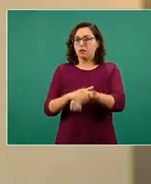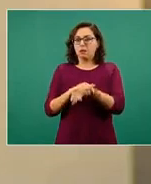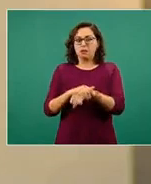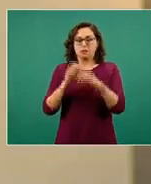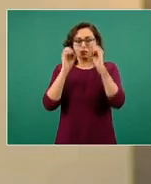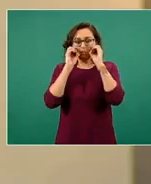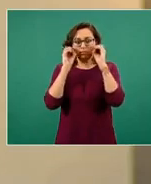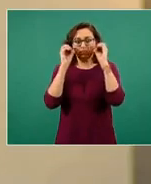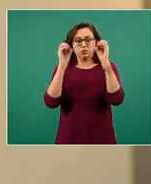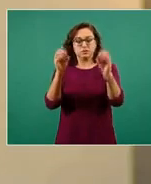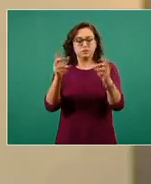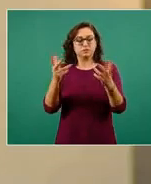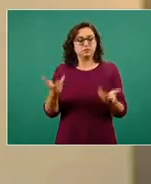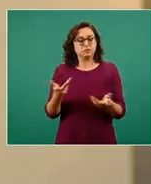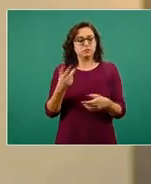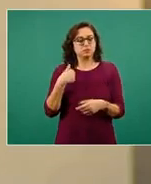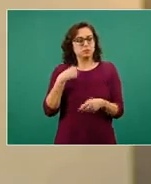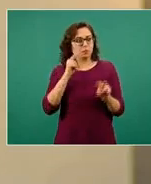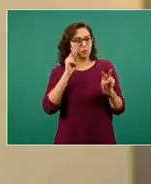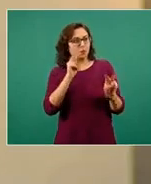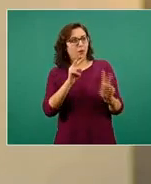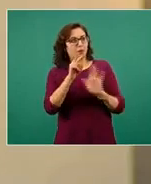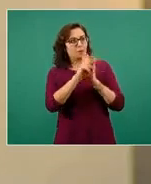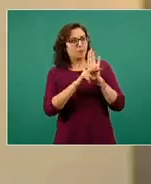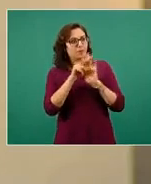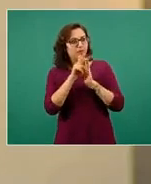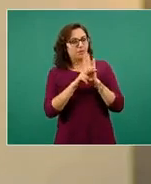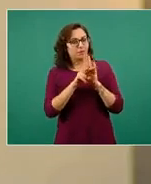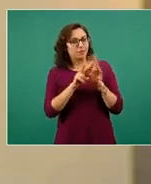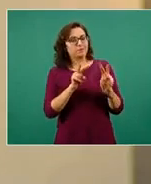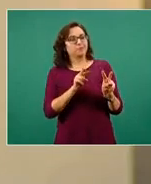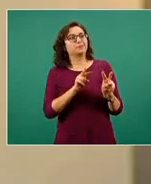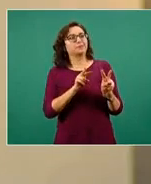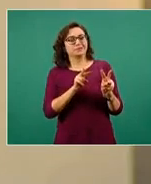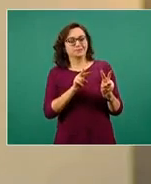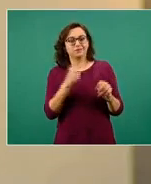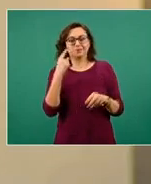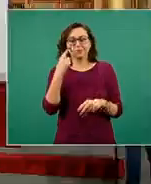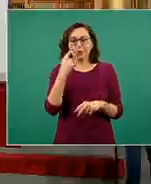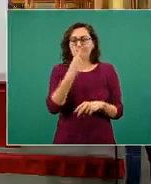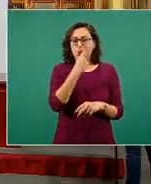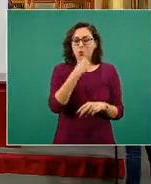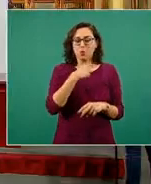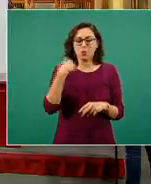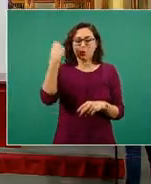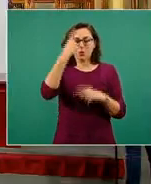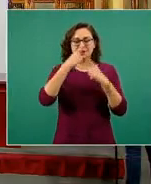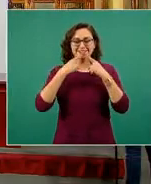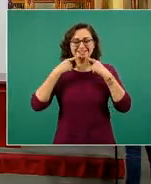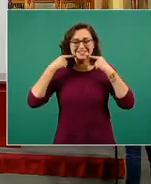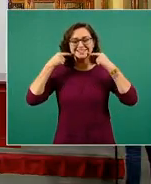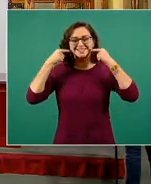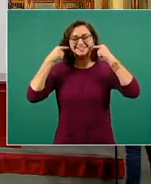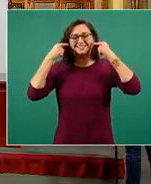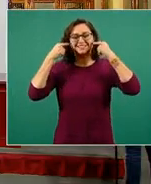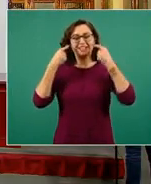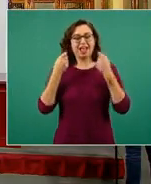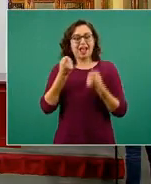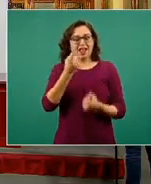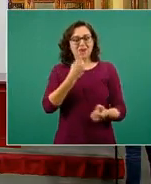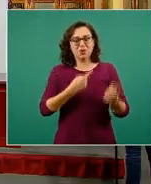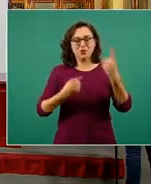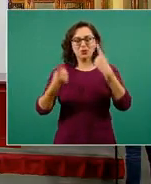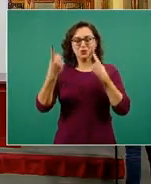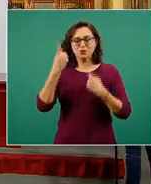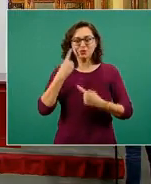las imágenes del video, lo que vemos es, desde luego, ojos, caras, sonrisas, lágrimas,